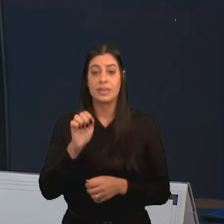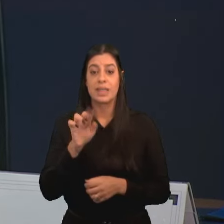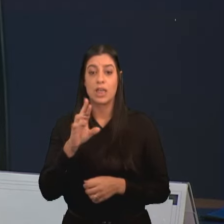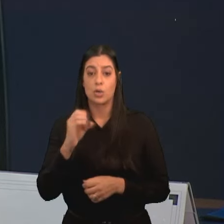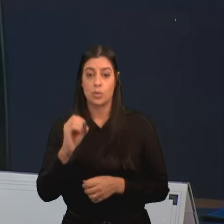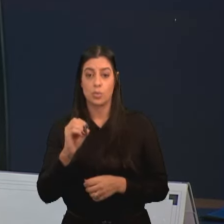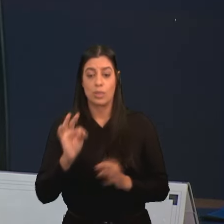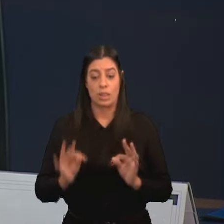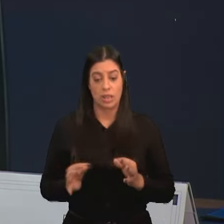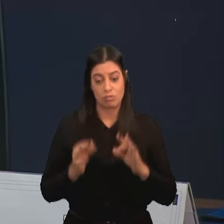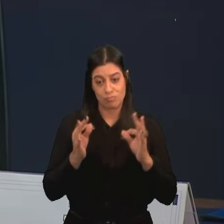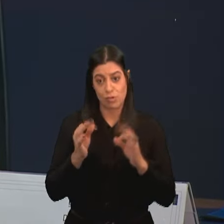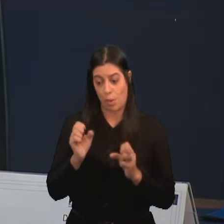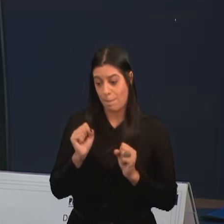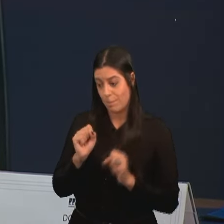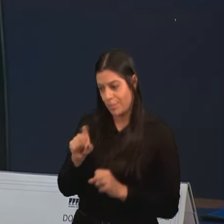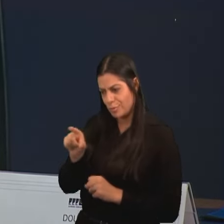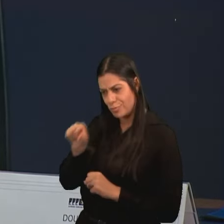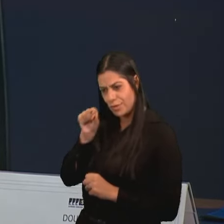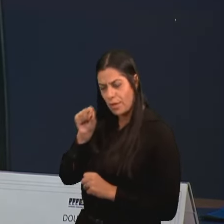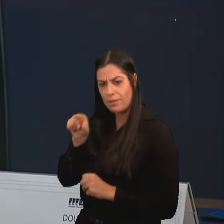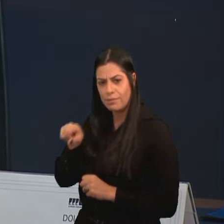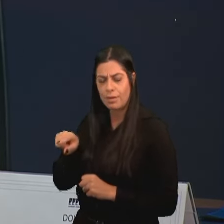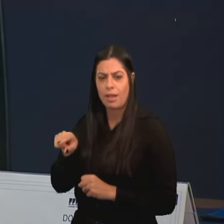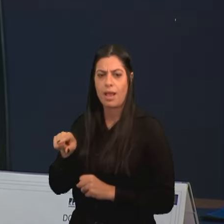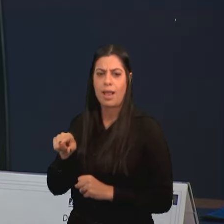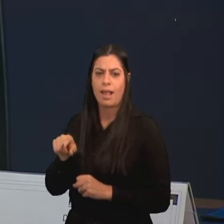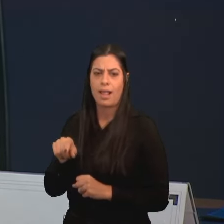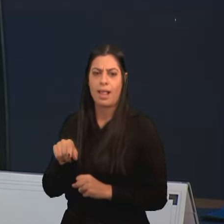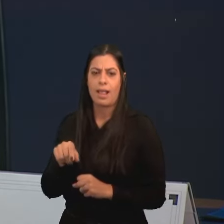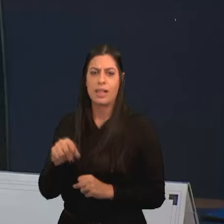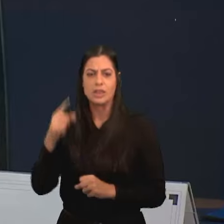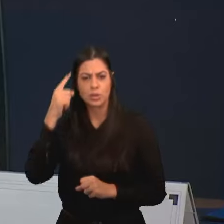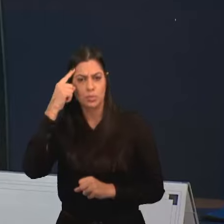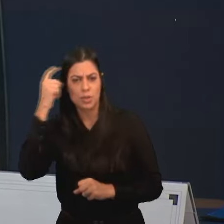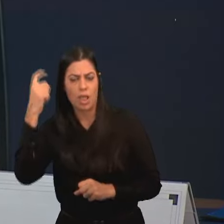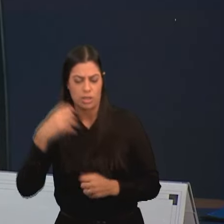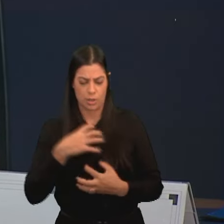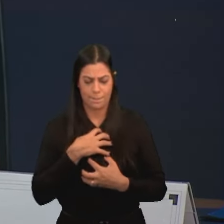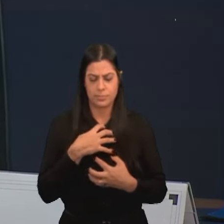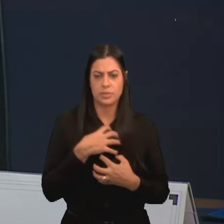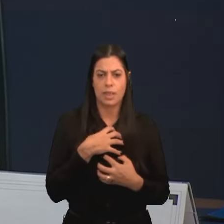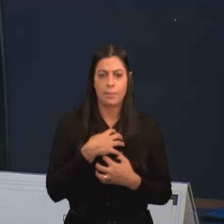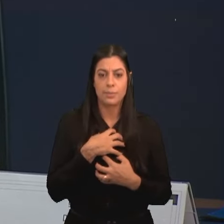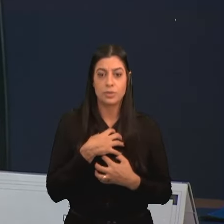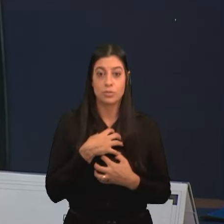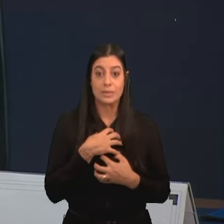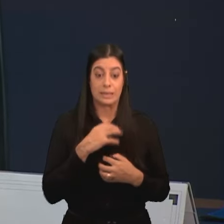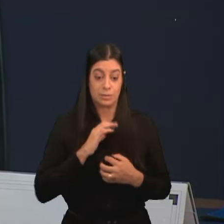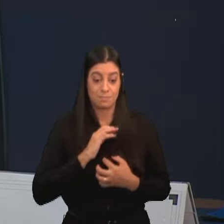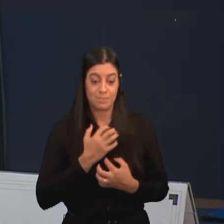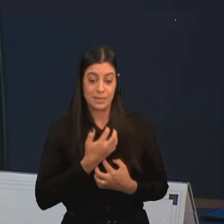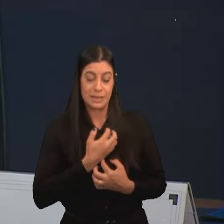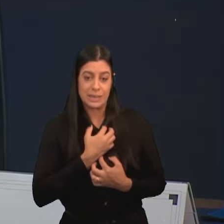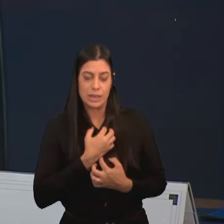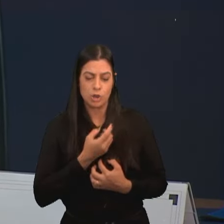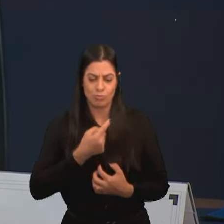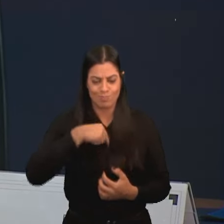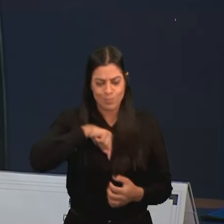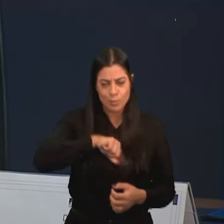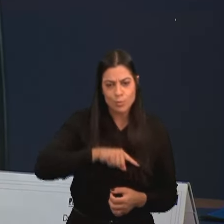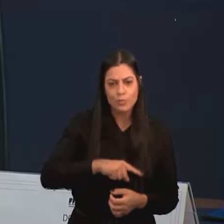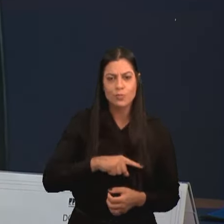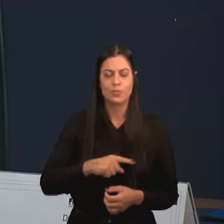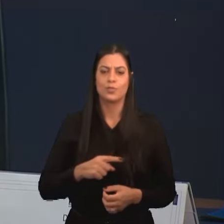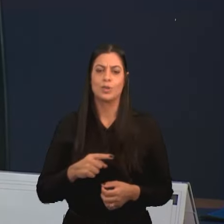la neurotecnología puede identificar posiblemente son los pensamientos y sentimientos más íntimos que